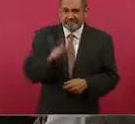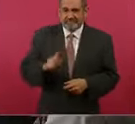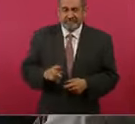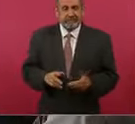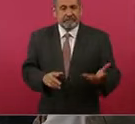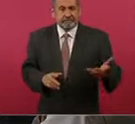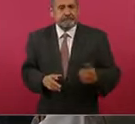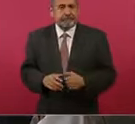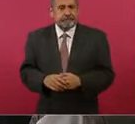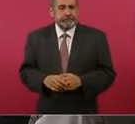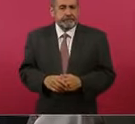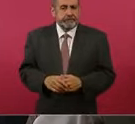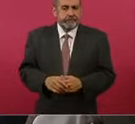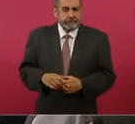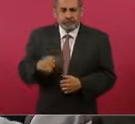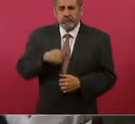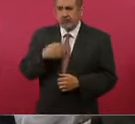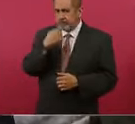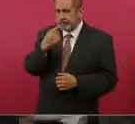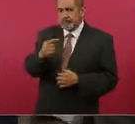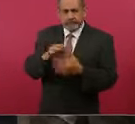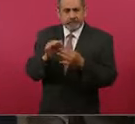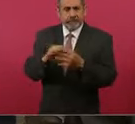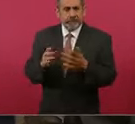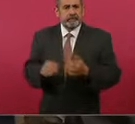Entonces, cuando yo digo,